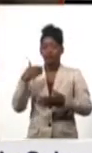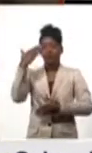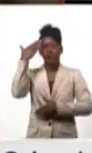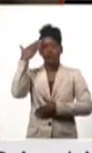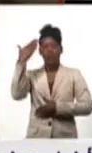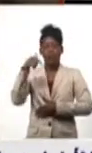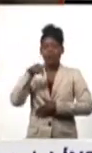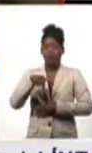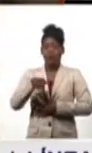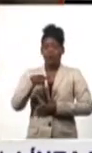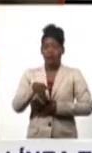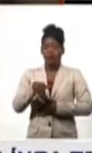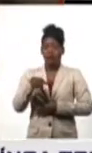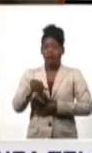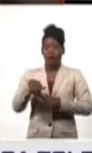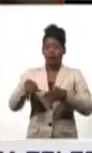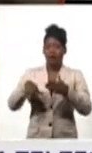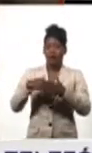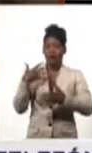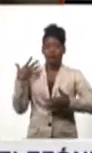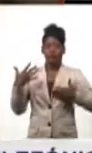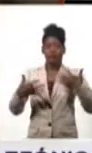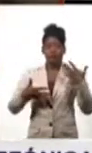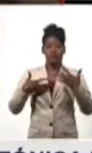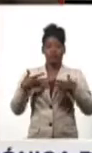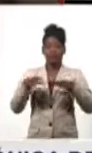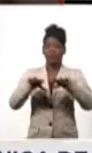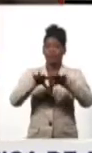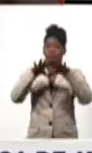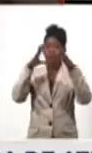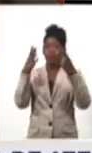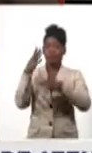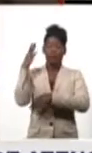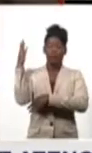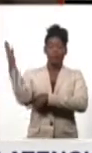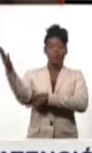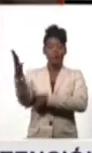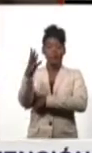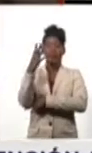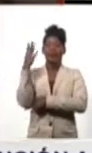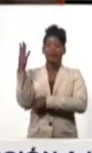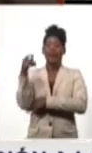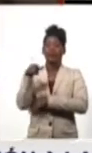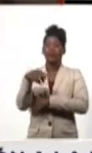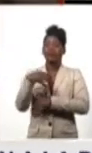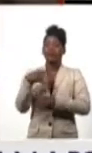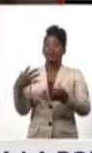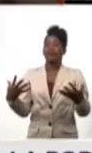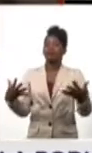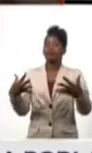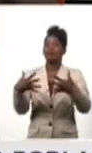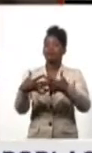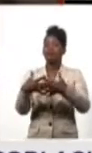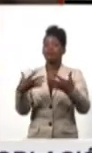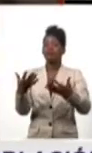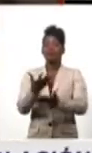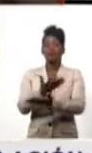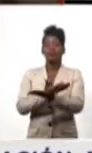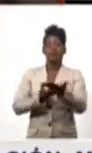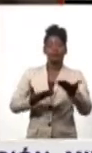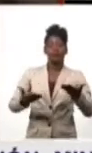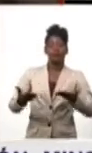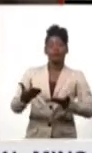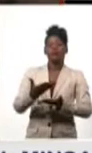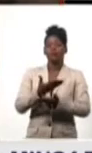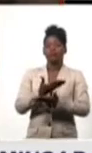se celebra el Día Mundial del Medio Ambiente, que además está dedicado, como todos conocemos, a la biodiversidad. Por tanto, por eso un